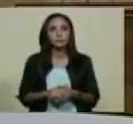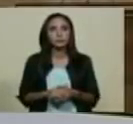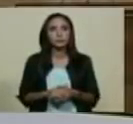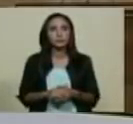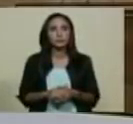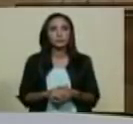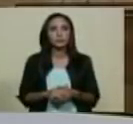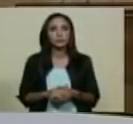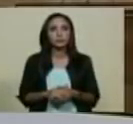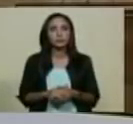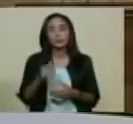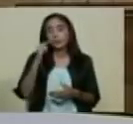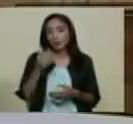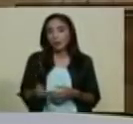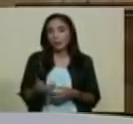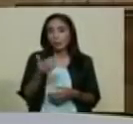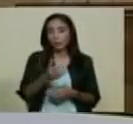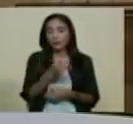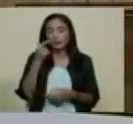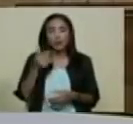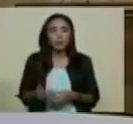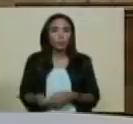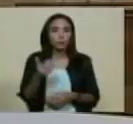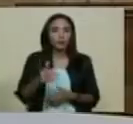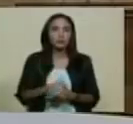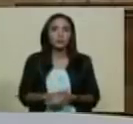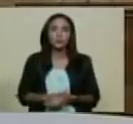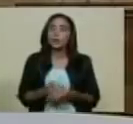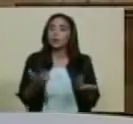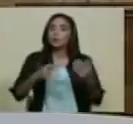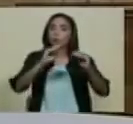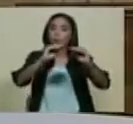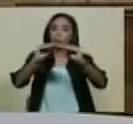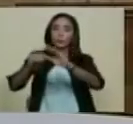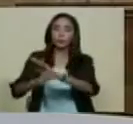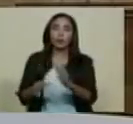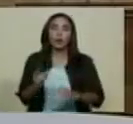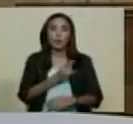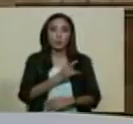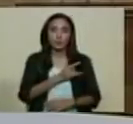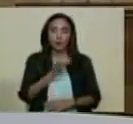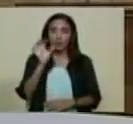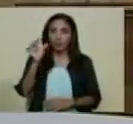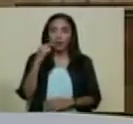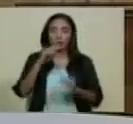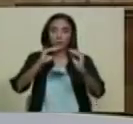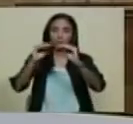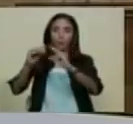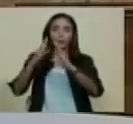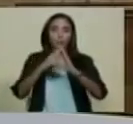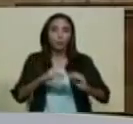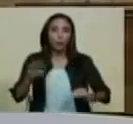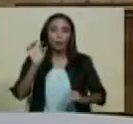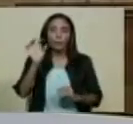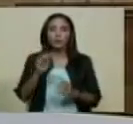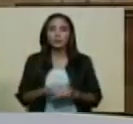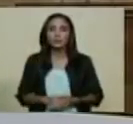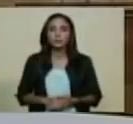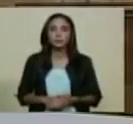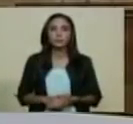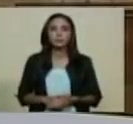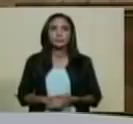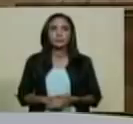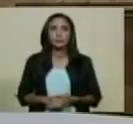importancia primordial. Yo le hago un llamado a todas las universidades del país, a todo el sector universitario,